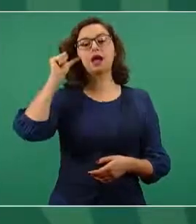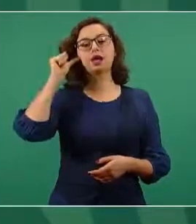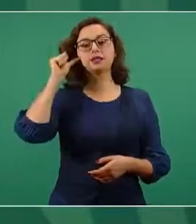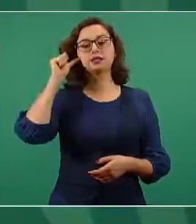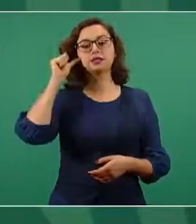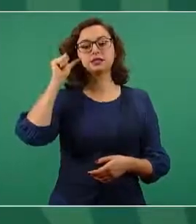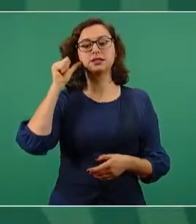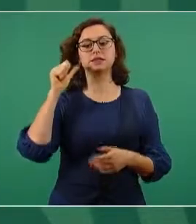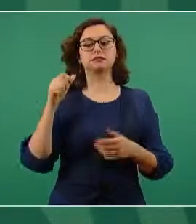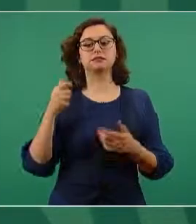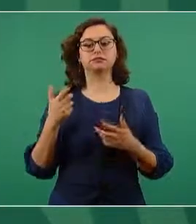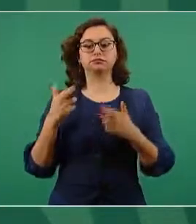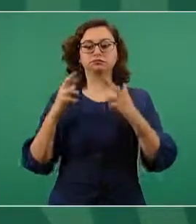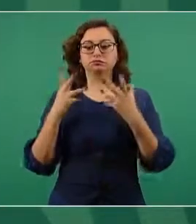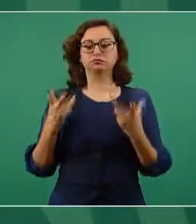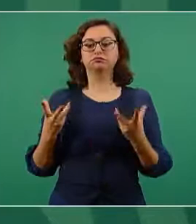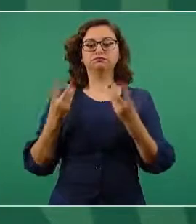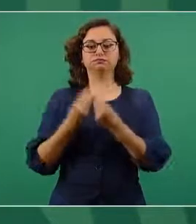comimos